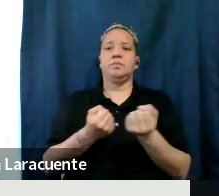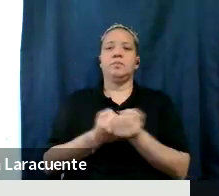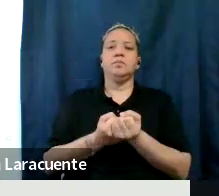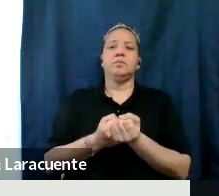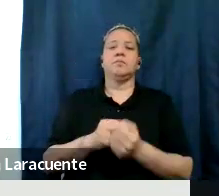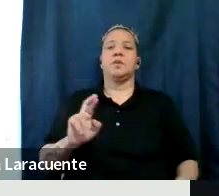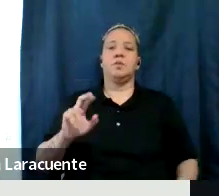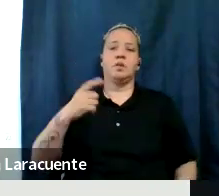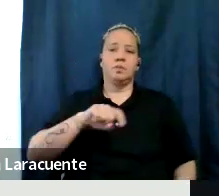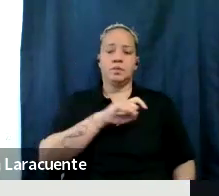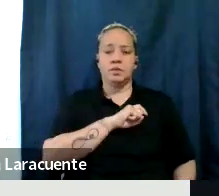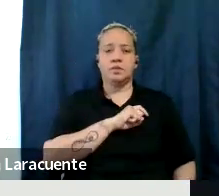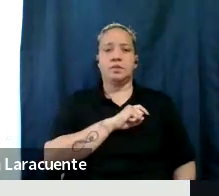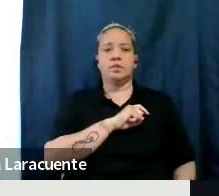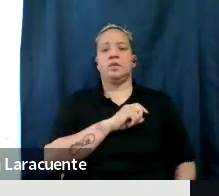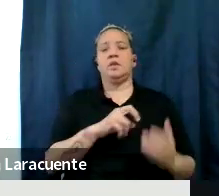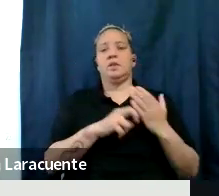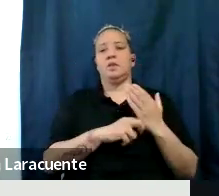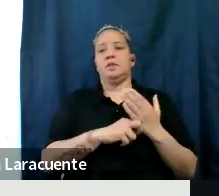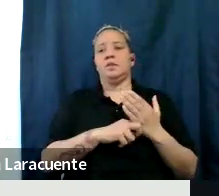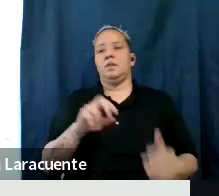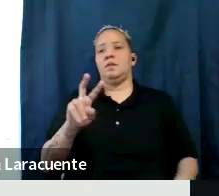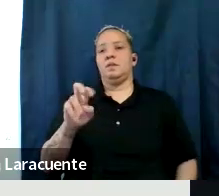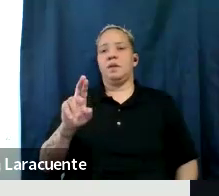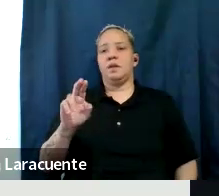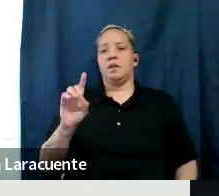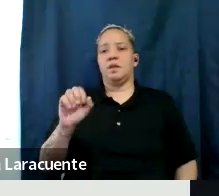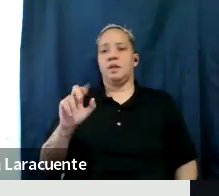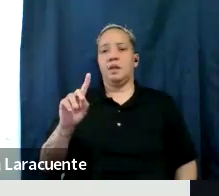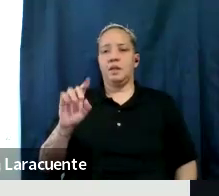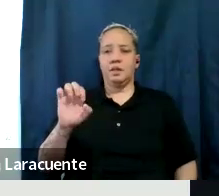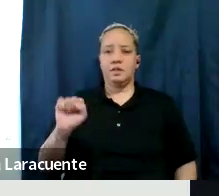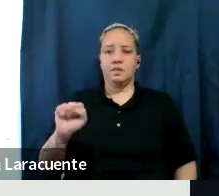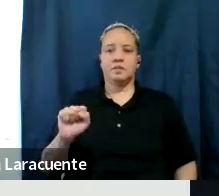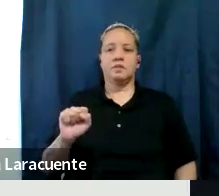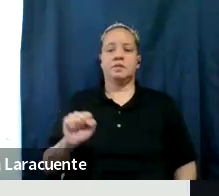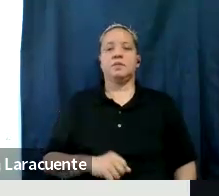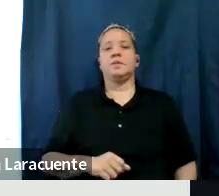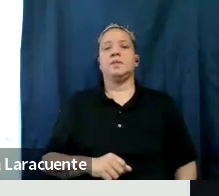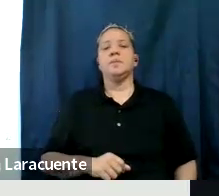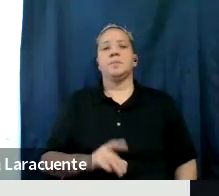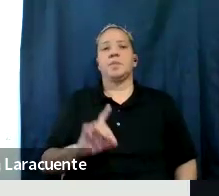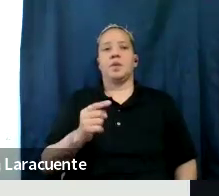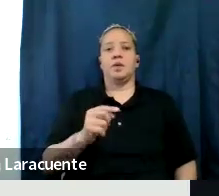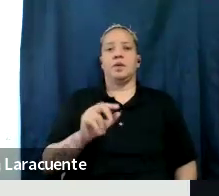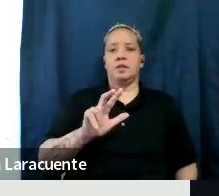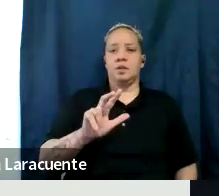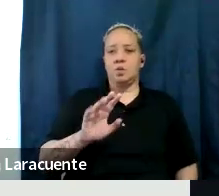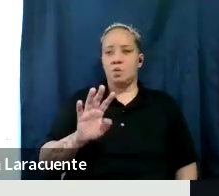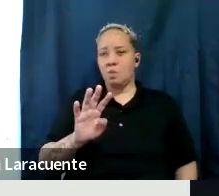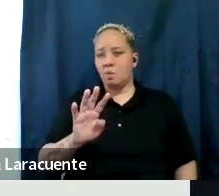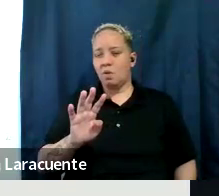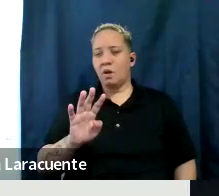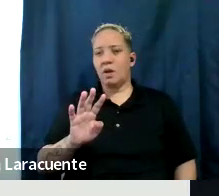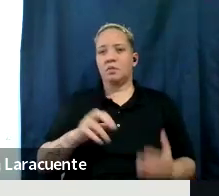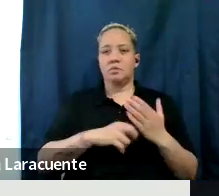República Española, que fue publicado en la revista Verdades, la revista Verdades, que solo tiene 3 o 4 números, que ustedes